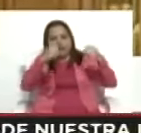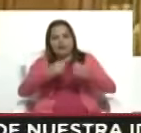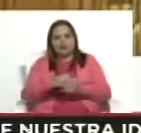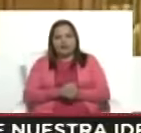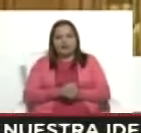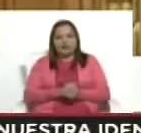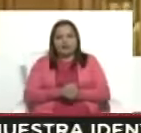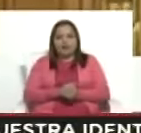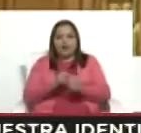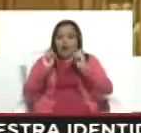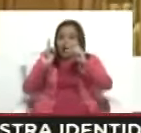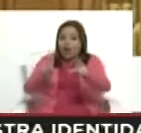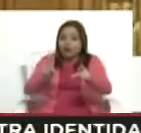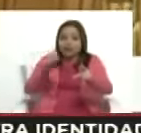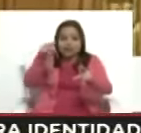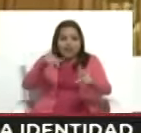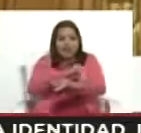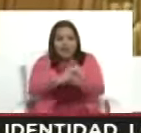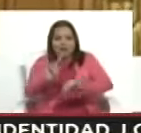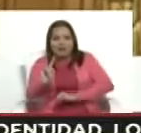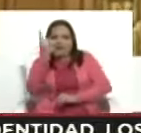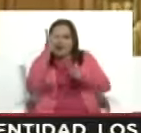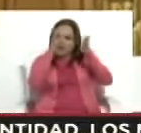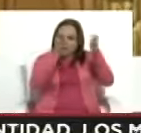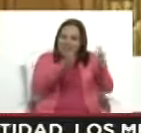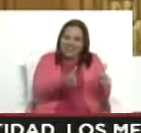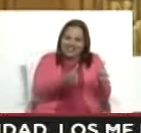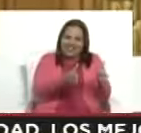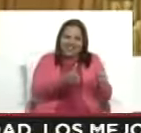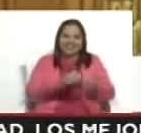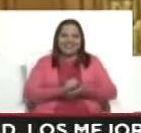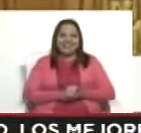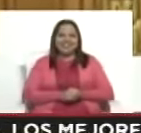Bueno, ha terminado la primera parte.